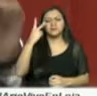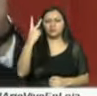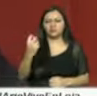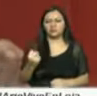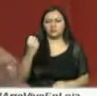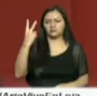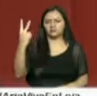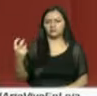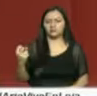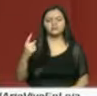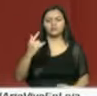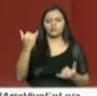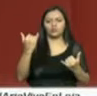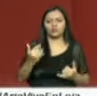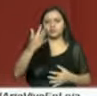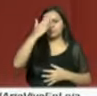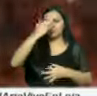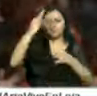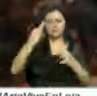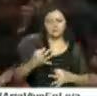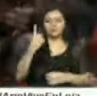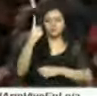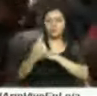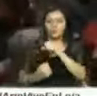será anual,